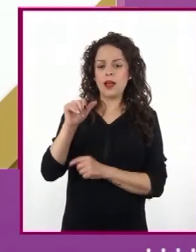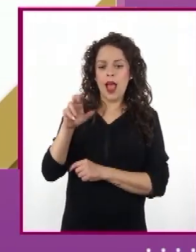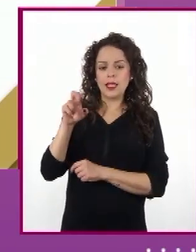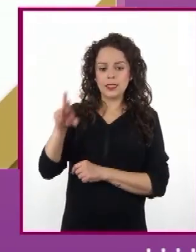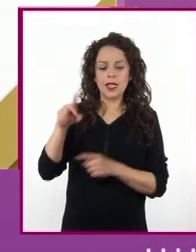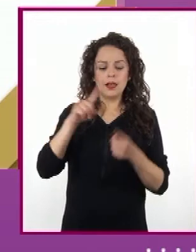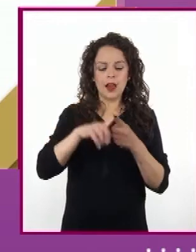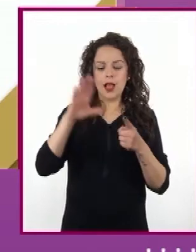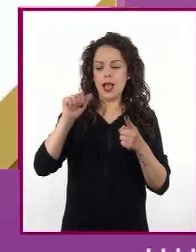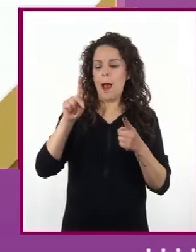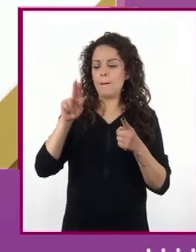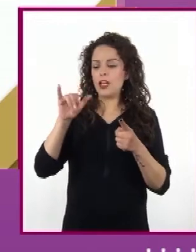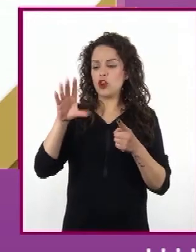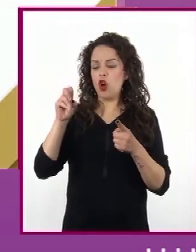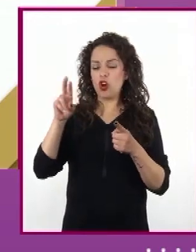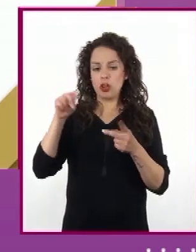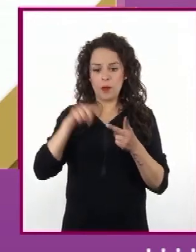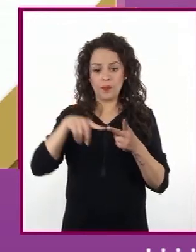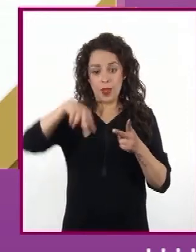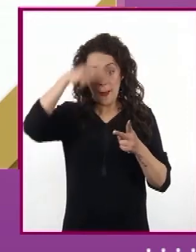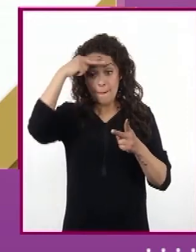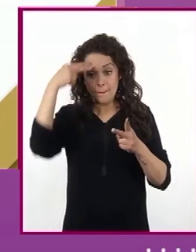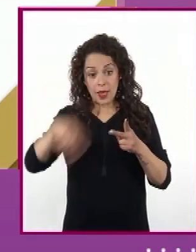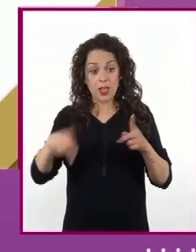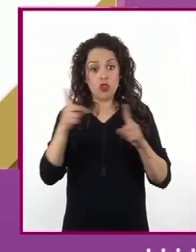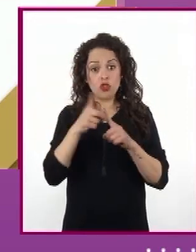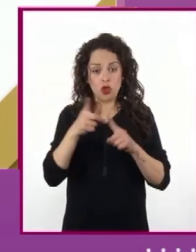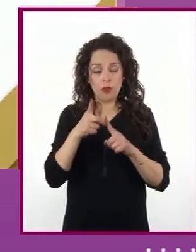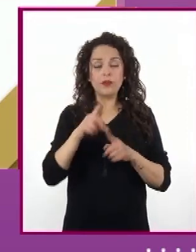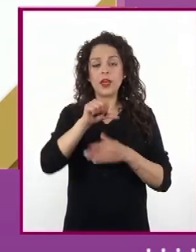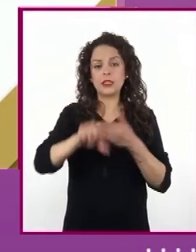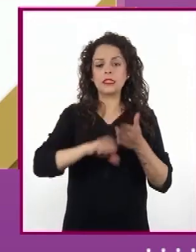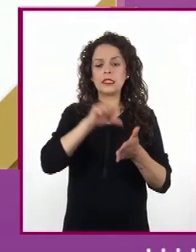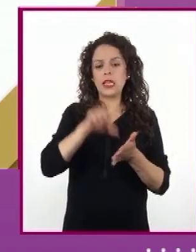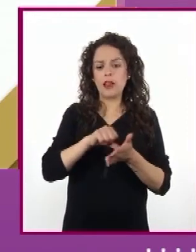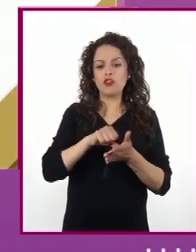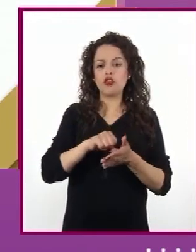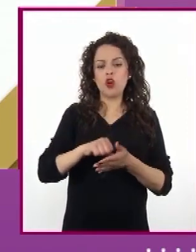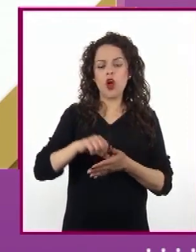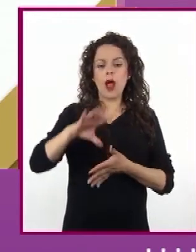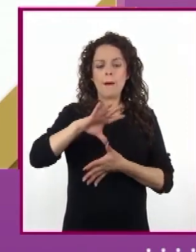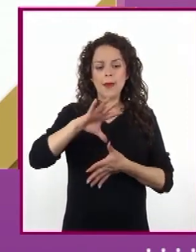Capricornio, en costas de México, Centroamérica y región Caribe.